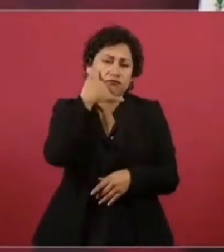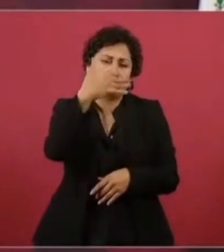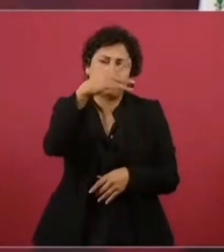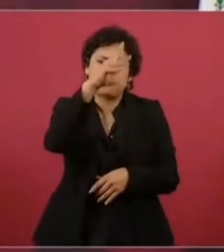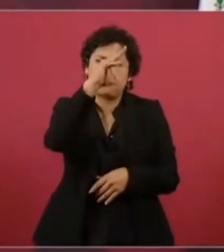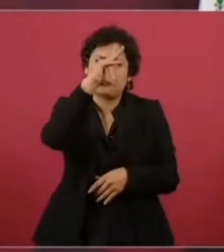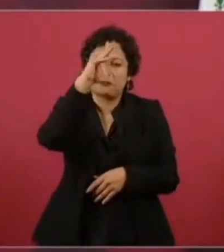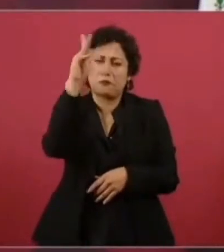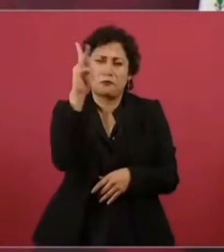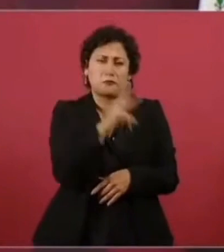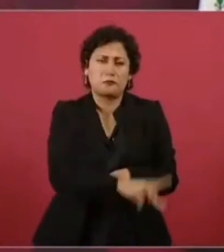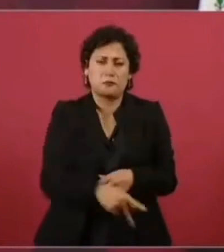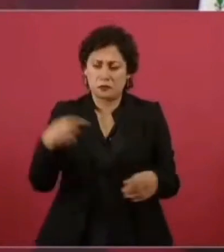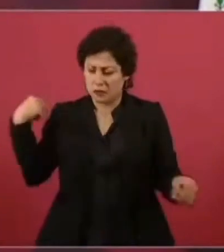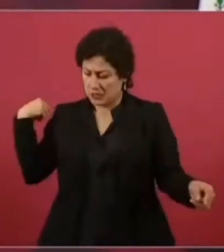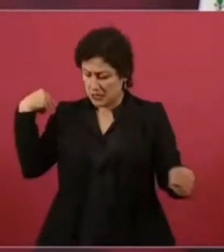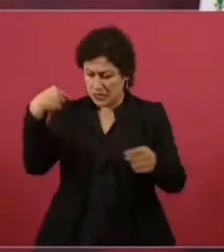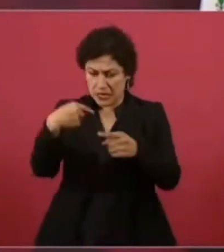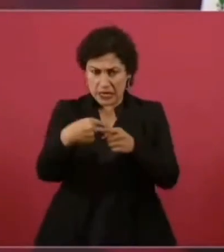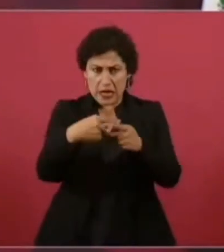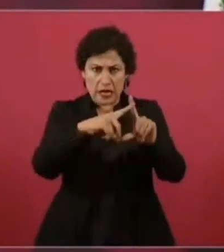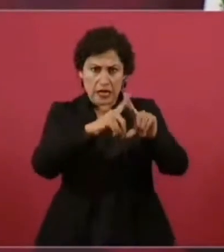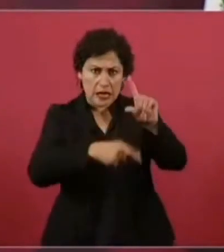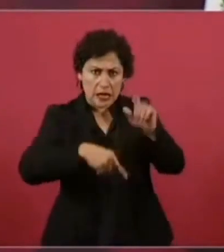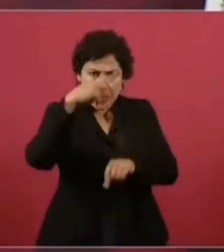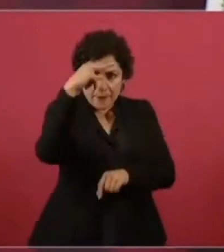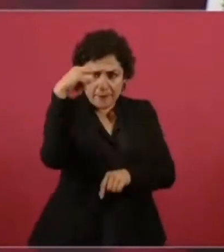en la historia de México.